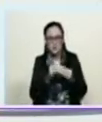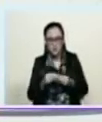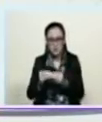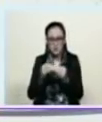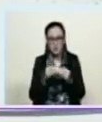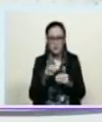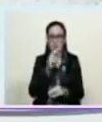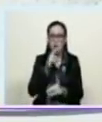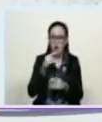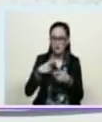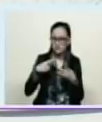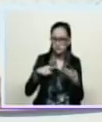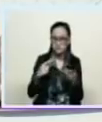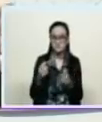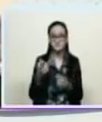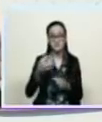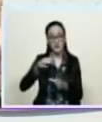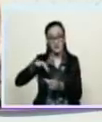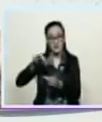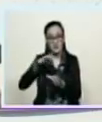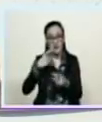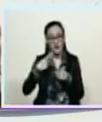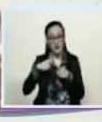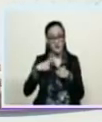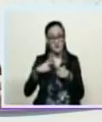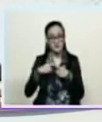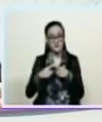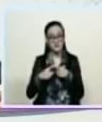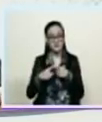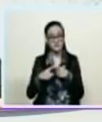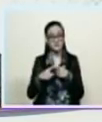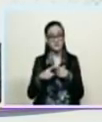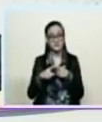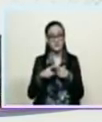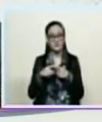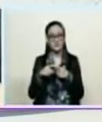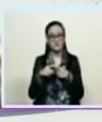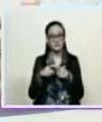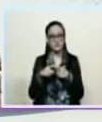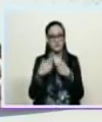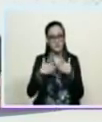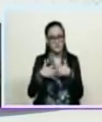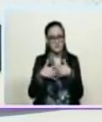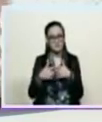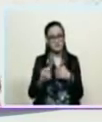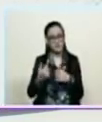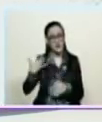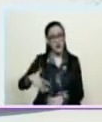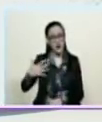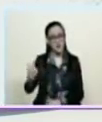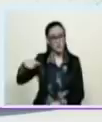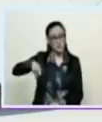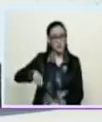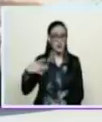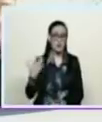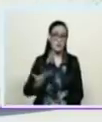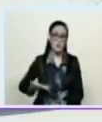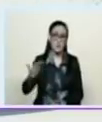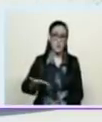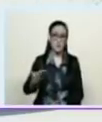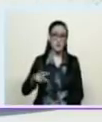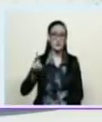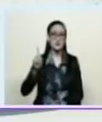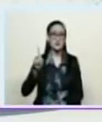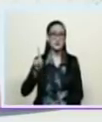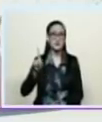grandes tipos de granjas. Las granjas que necesitan de los equipos que se compran, que son un poco costosos y que requieren una inversión importante, pero también